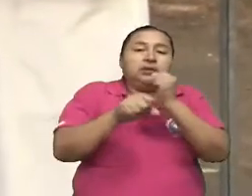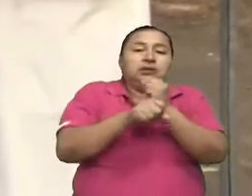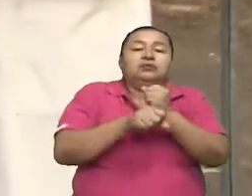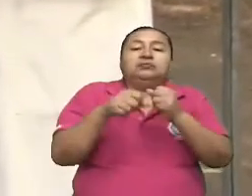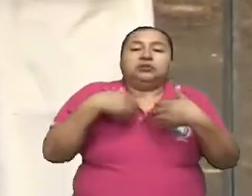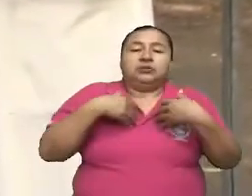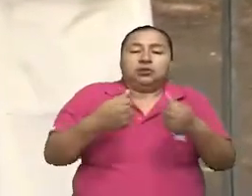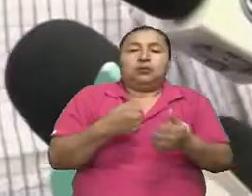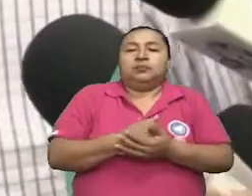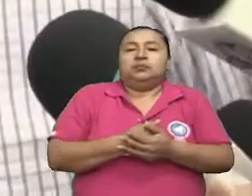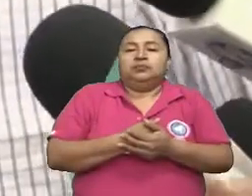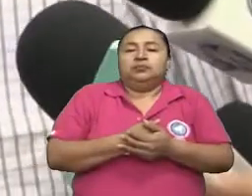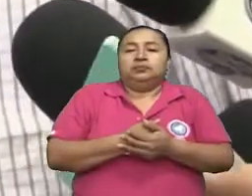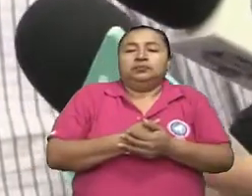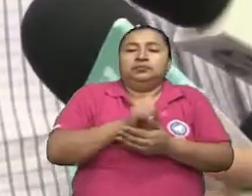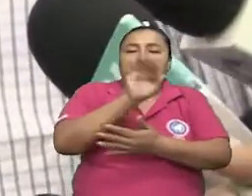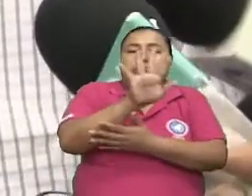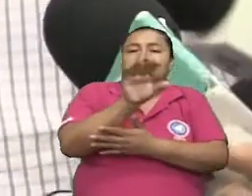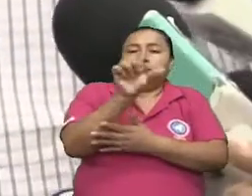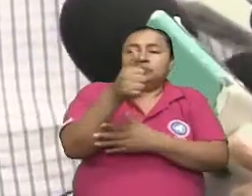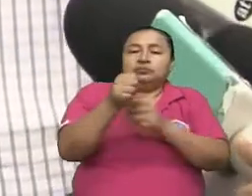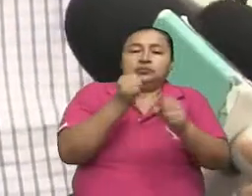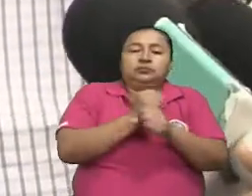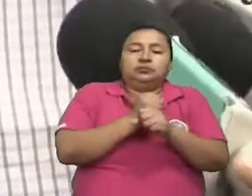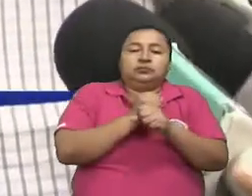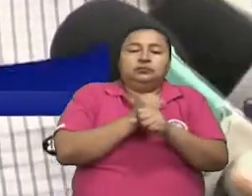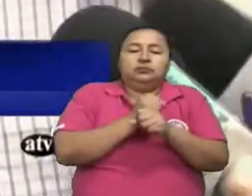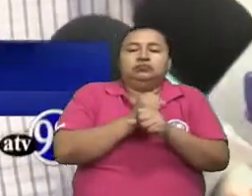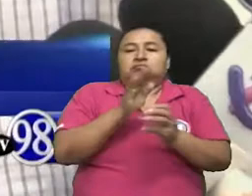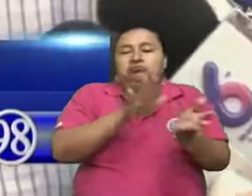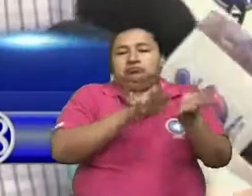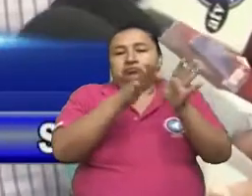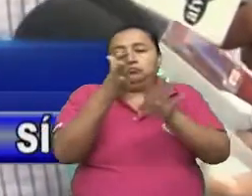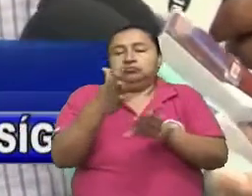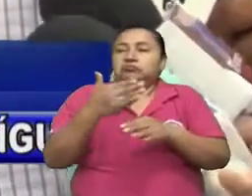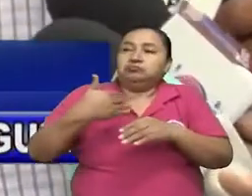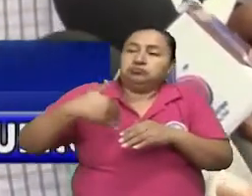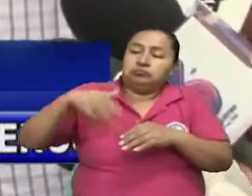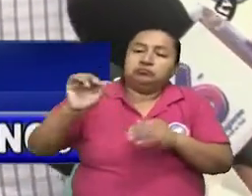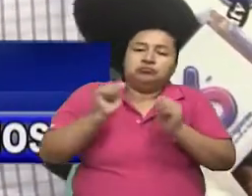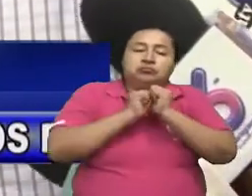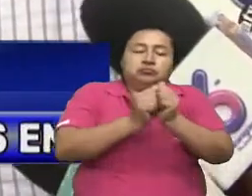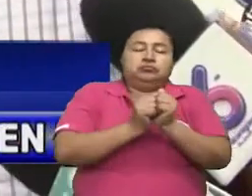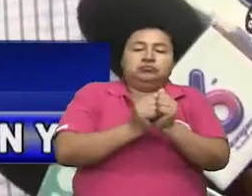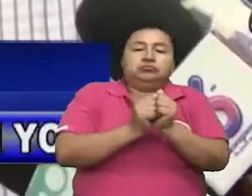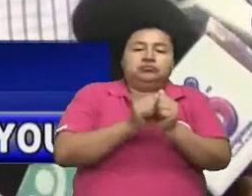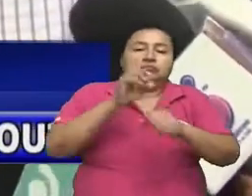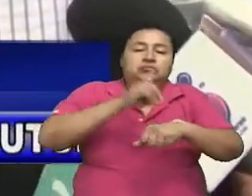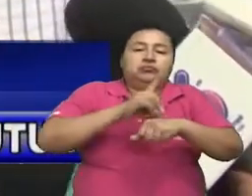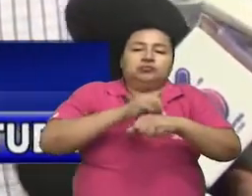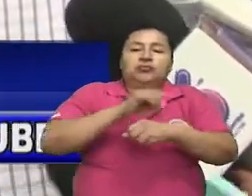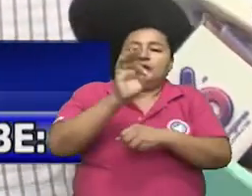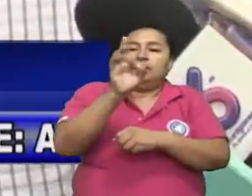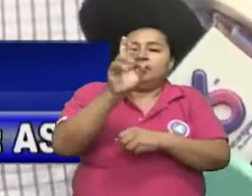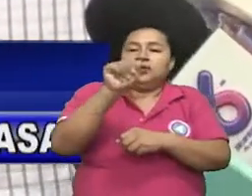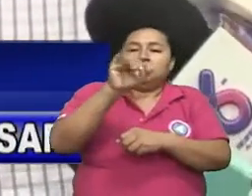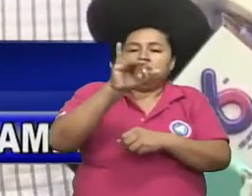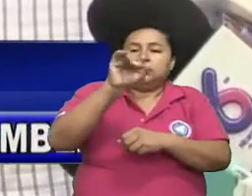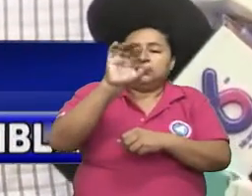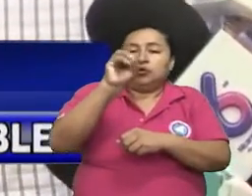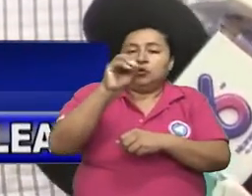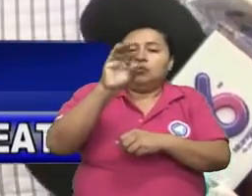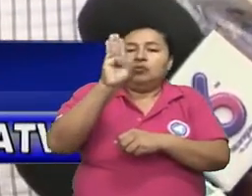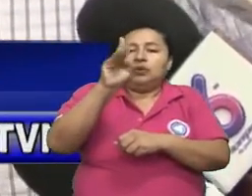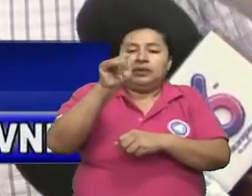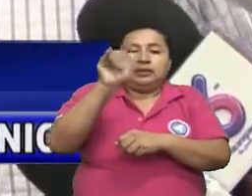salud. 56 años del paso a la inmortalidad del compañero doctor Francisco Buitrago, quien ofrendó